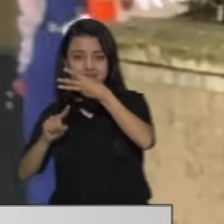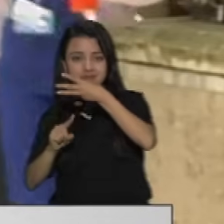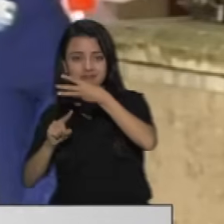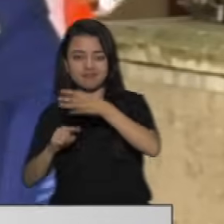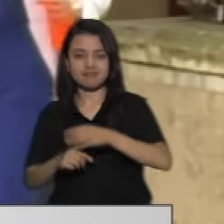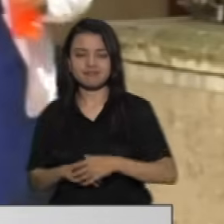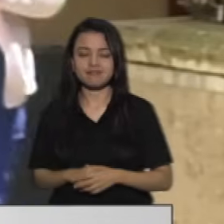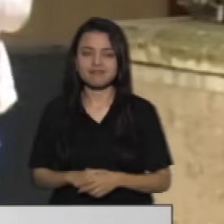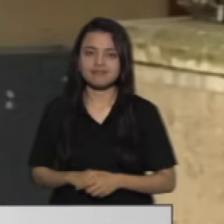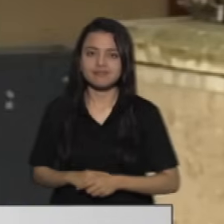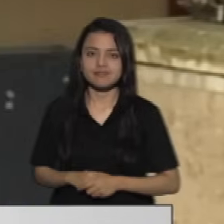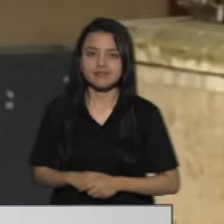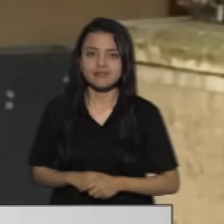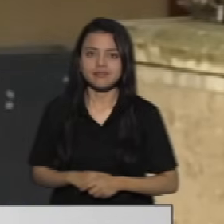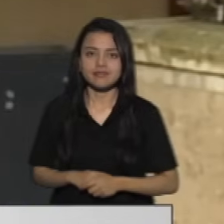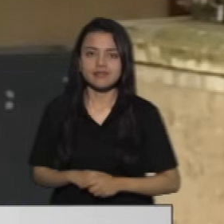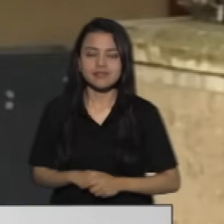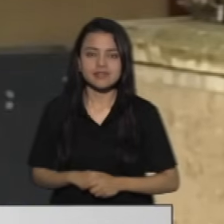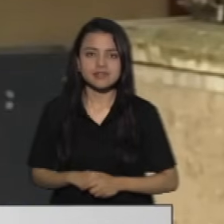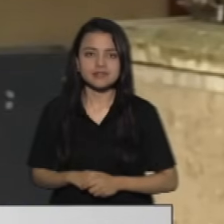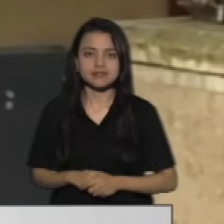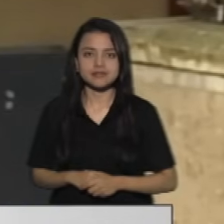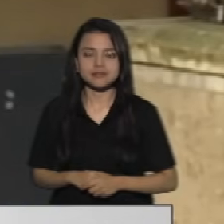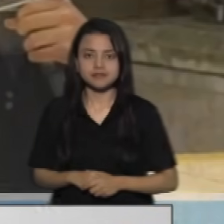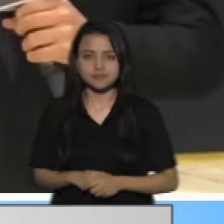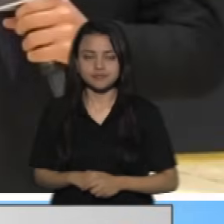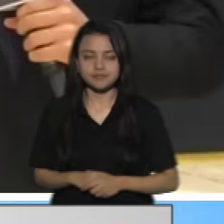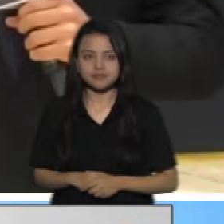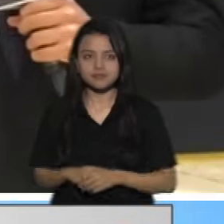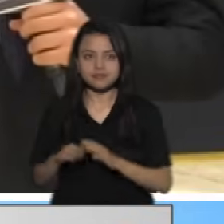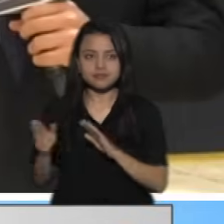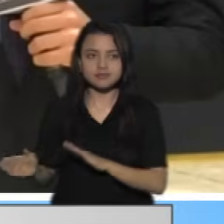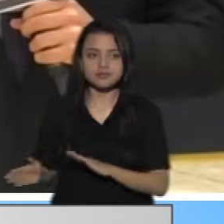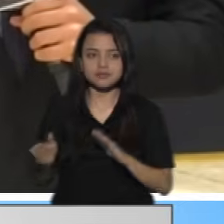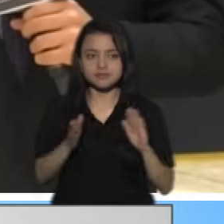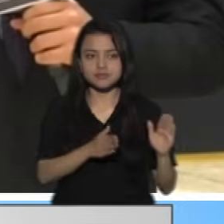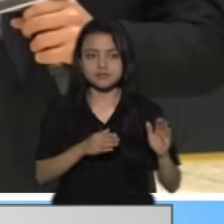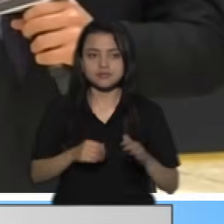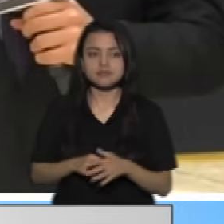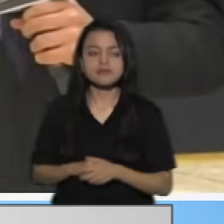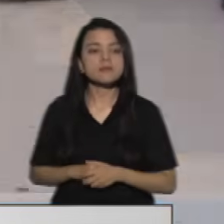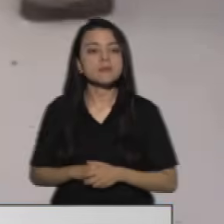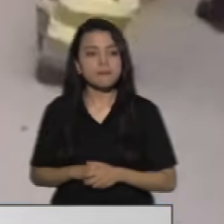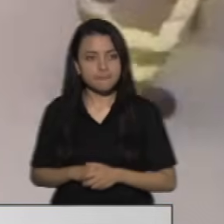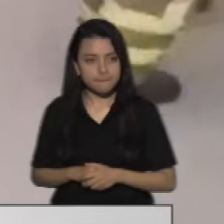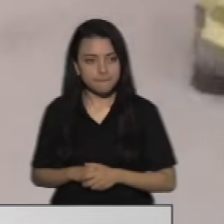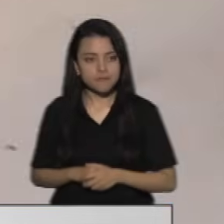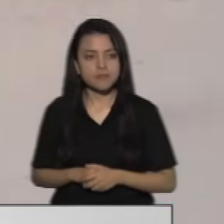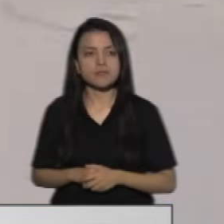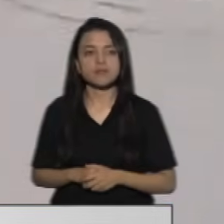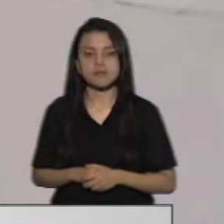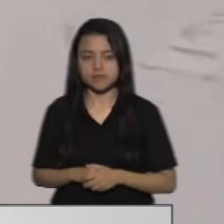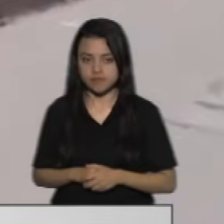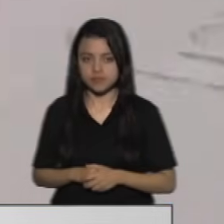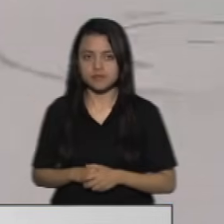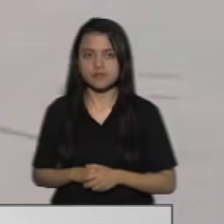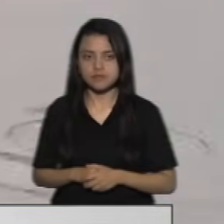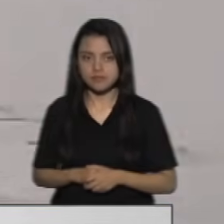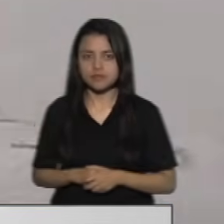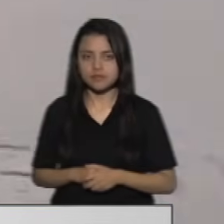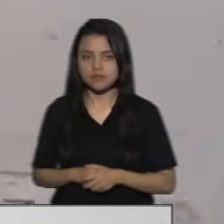En otras noticias, un policía fue capturado luego de haber arrollado y causarle la muerte a un hombre que transitaba por las vías